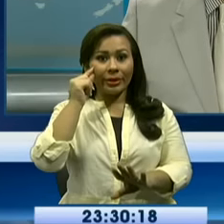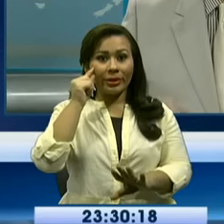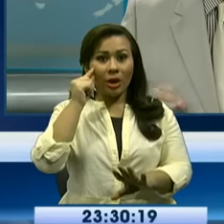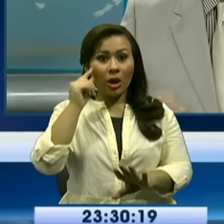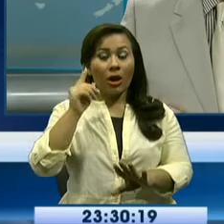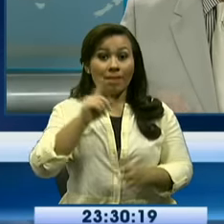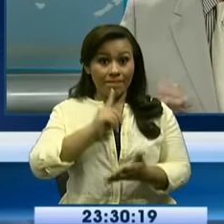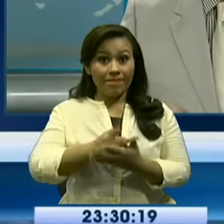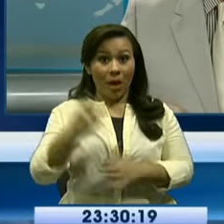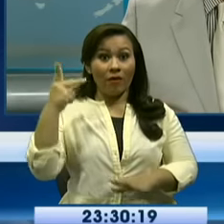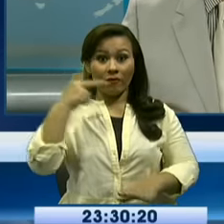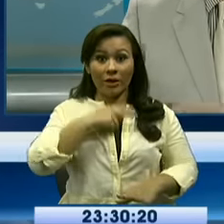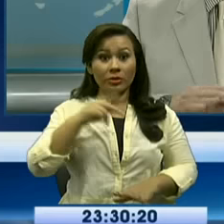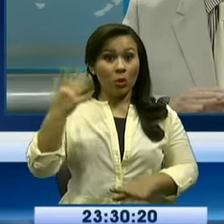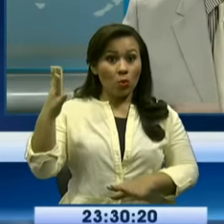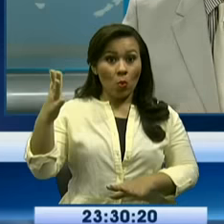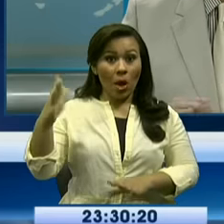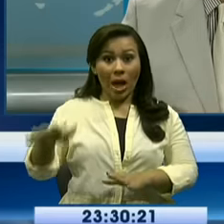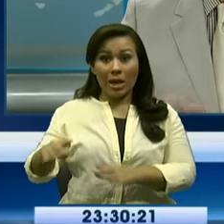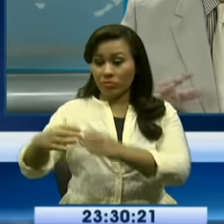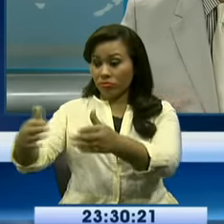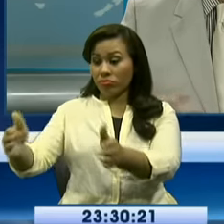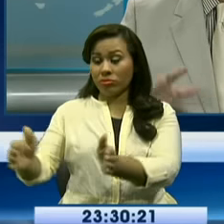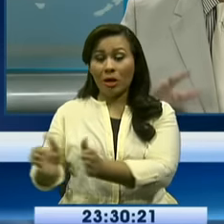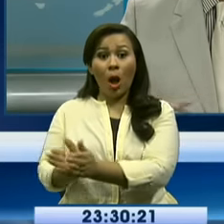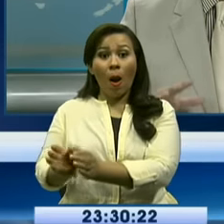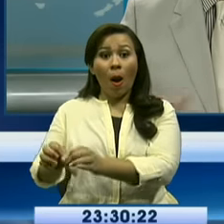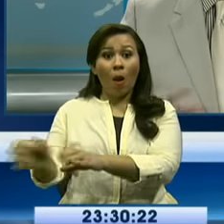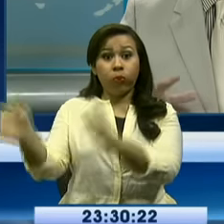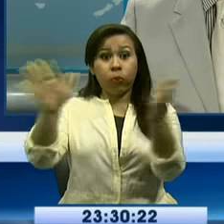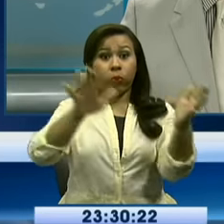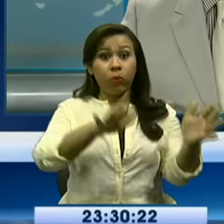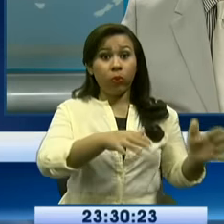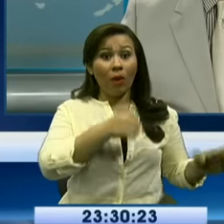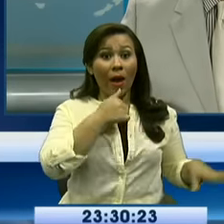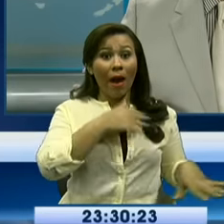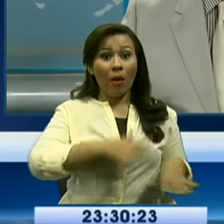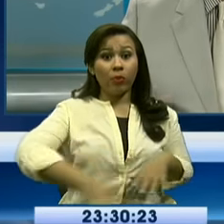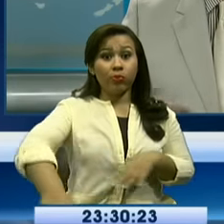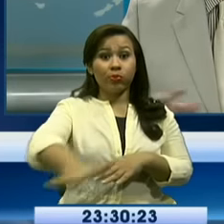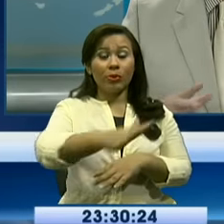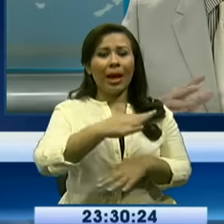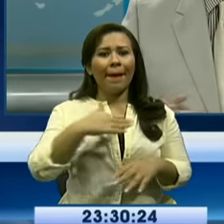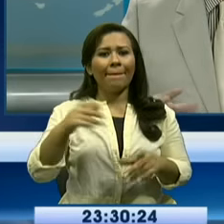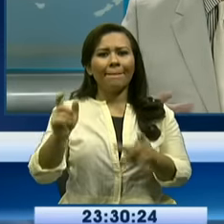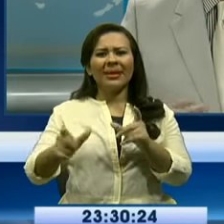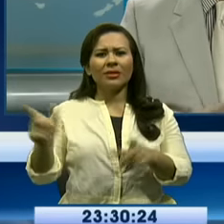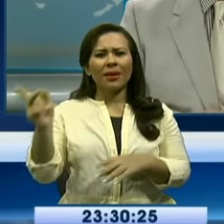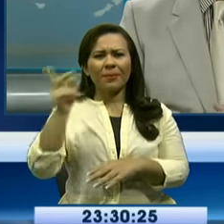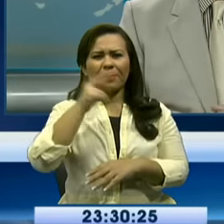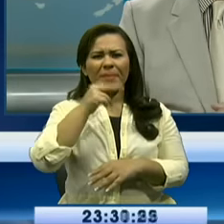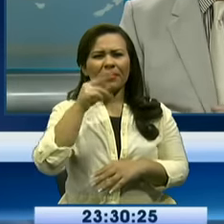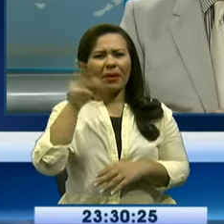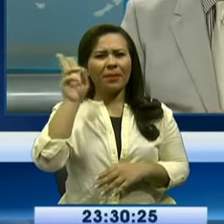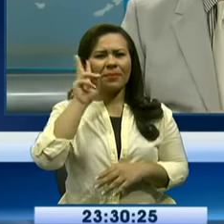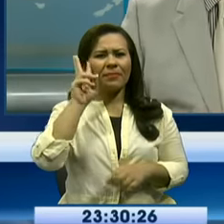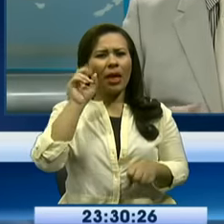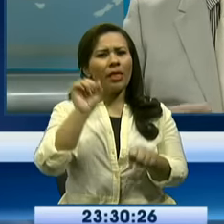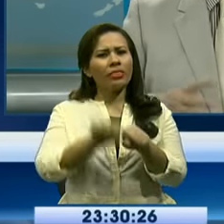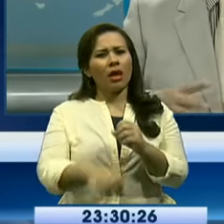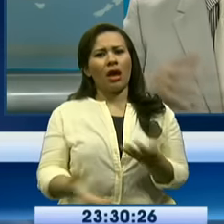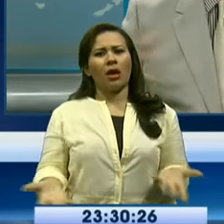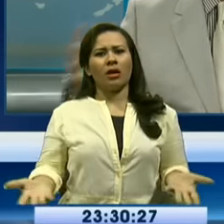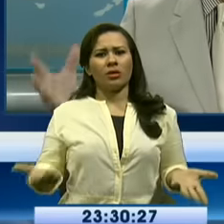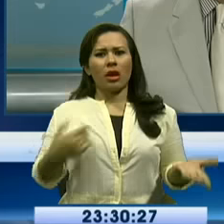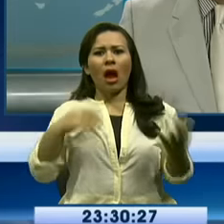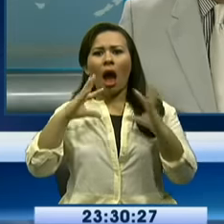descartado 100%, absolutamente falso el rumor salido entonces de gente antojadiza y que pretende hacer daño y